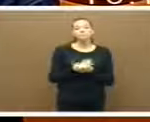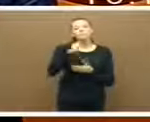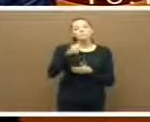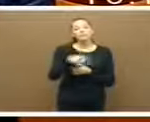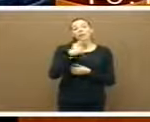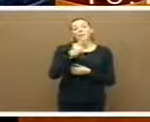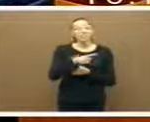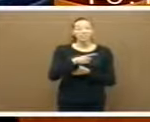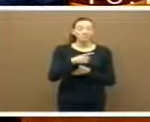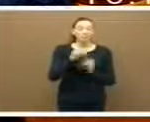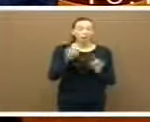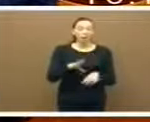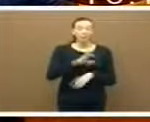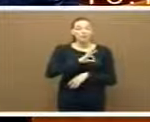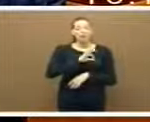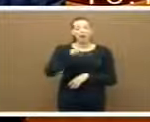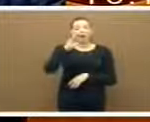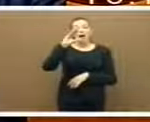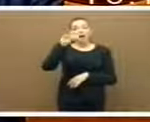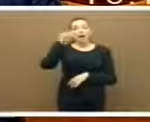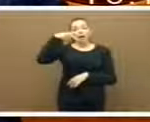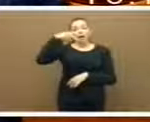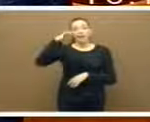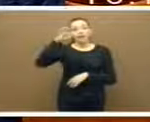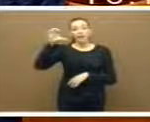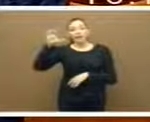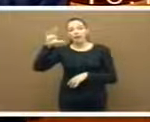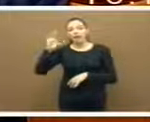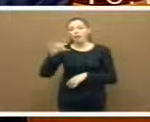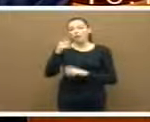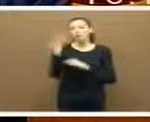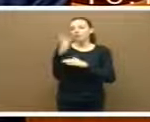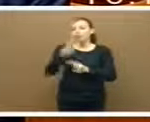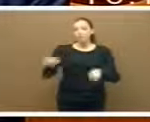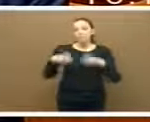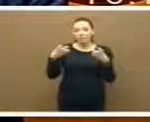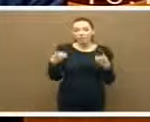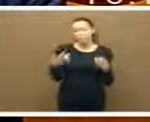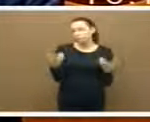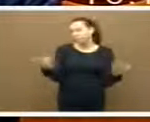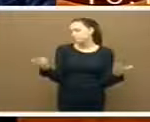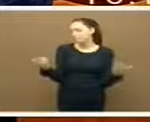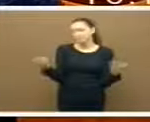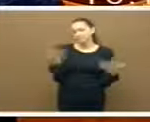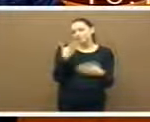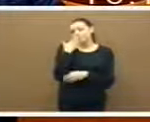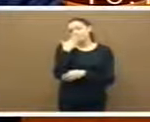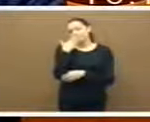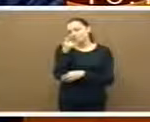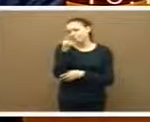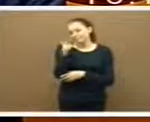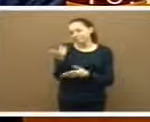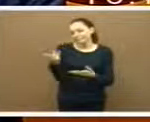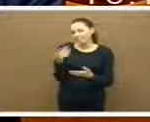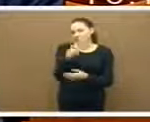estas enmiendas, pues la verdad es que son ofensivas para los extremeños, que no hemos trabajado lo